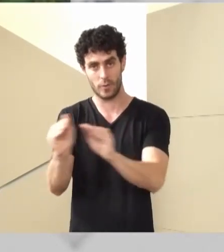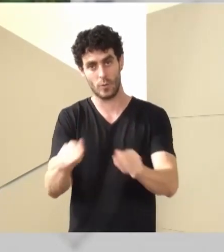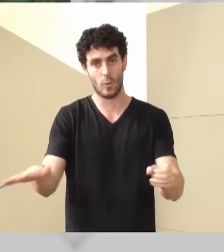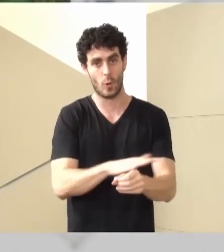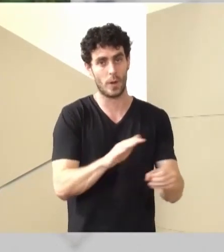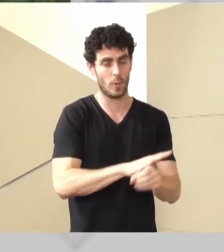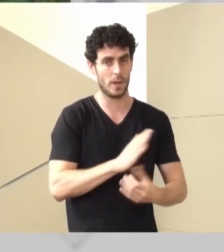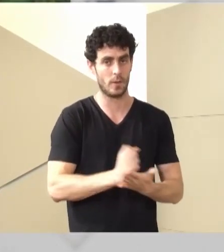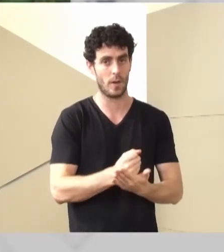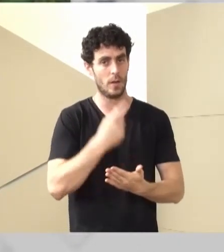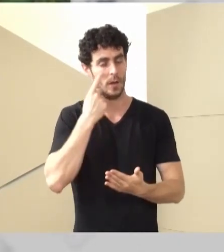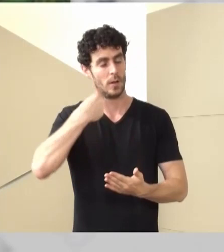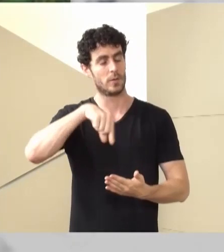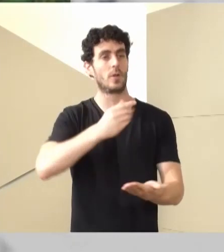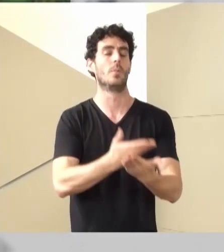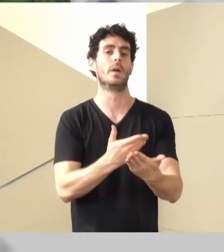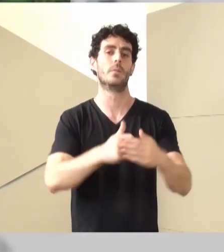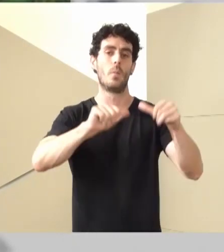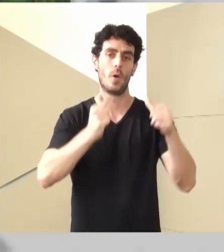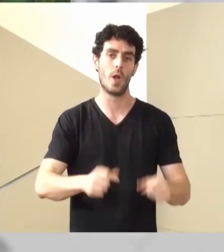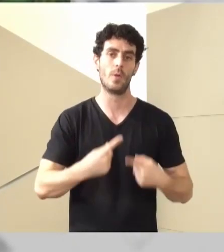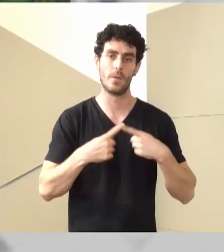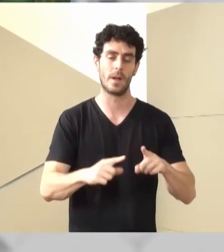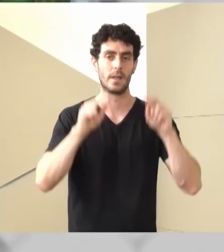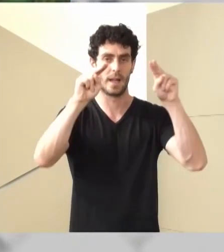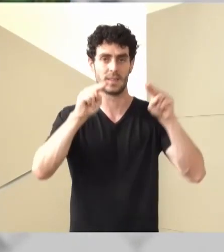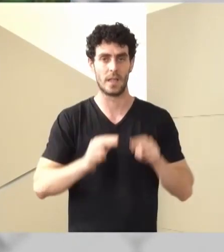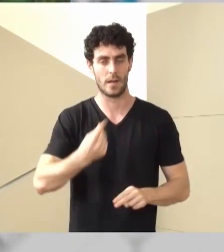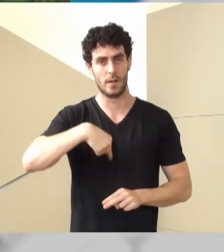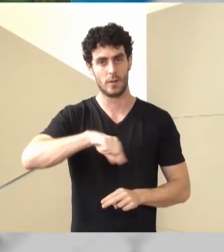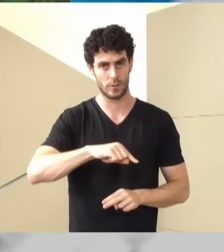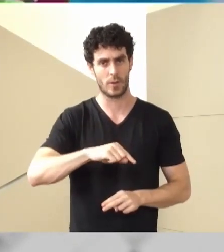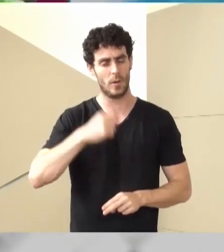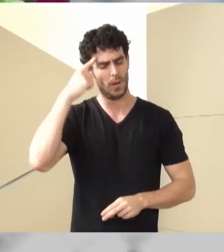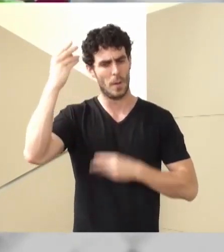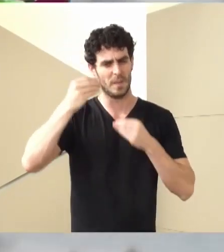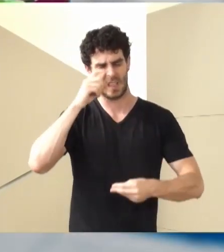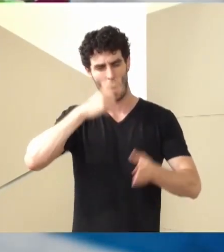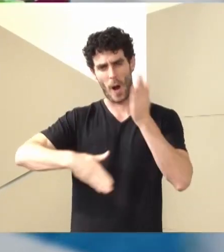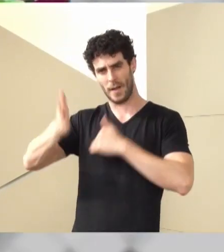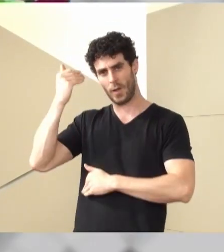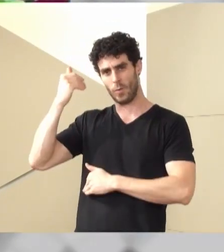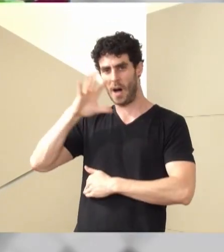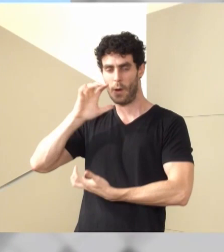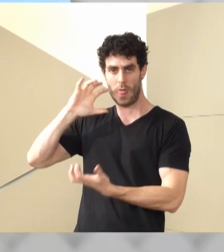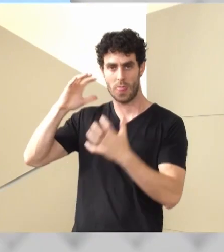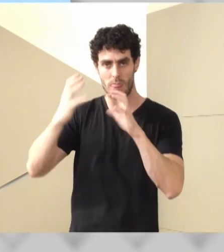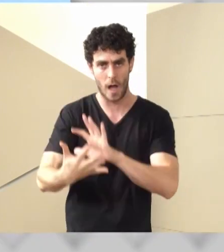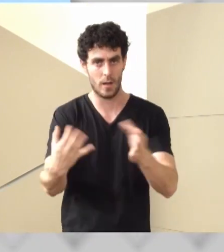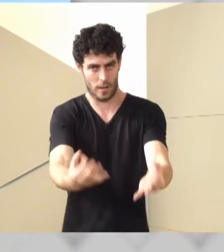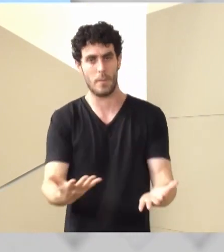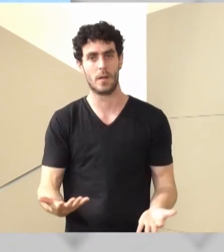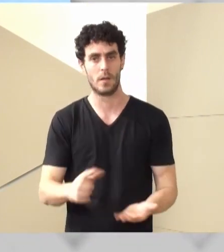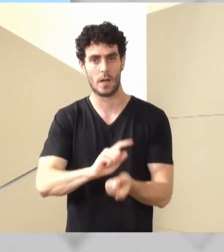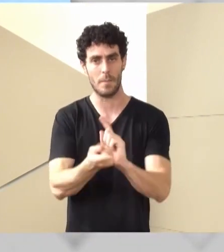Un modelo distinto de residencias, que creemos que está obsoleto y que debe cambiar. Para que nos hagamos una idea, en